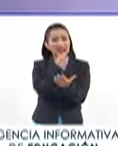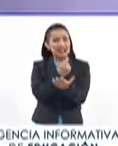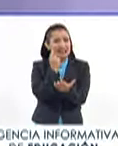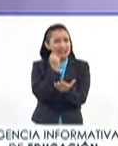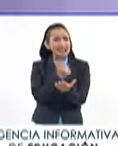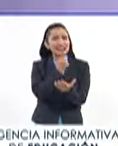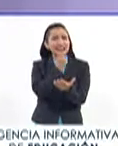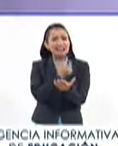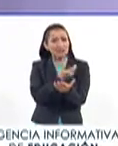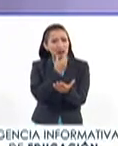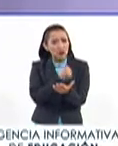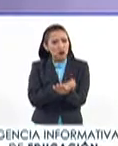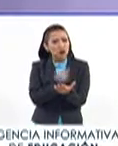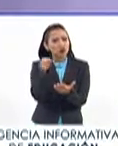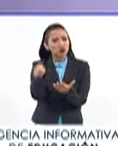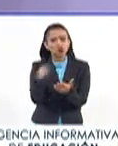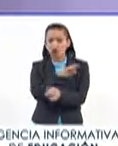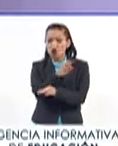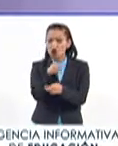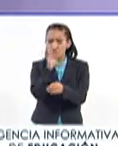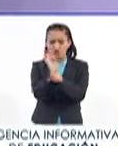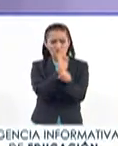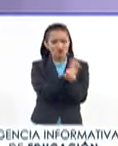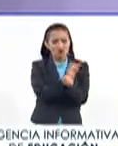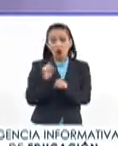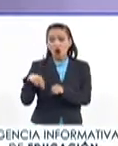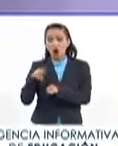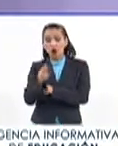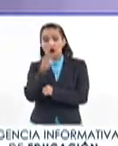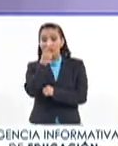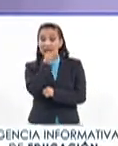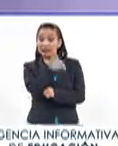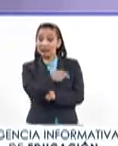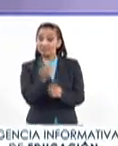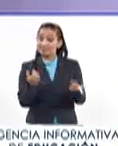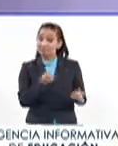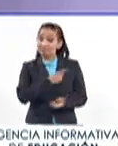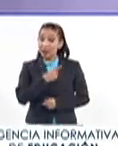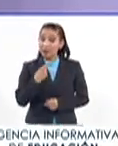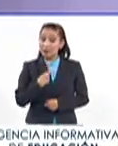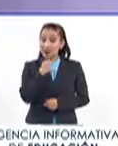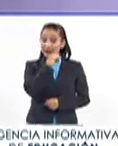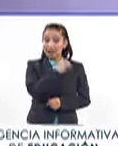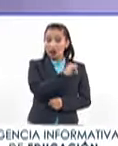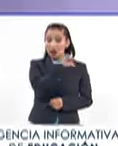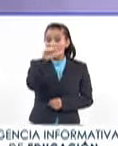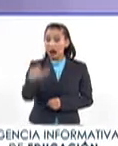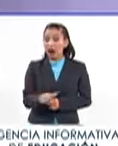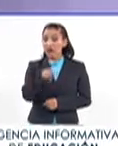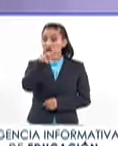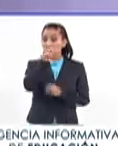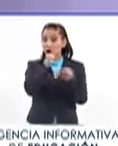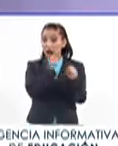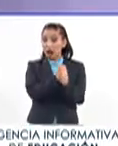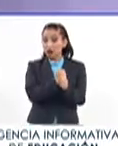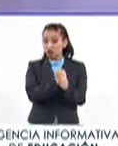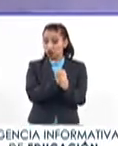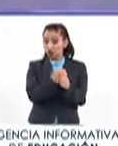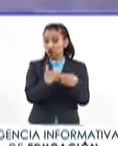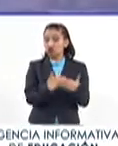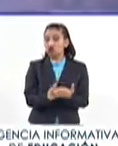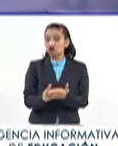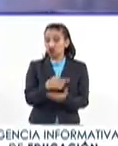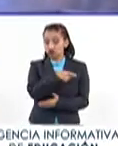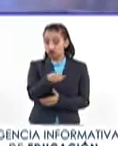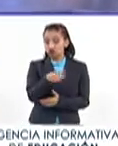para todos los niños, sabiendo que Naciones Unidas nos marca que puede ser de 0 hasta los 18 años no cumplidos. Entonces también